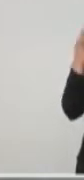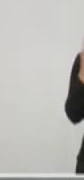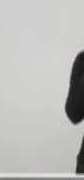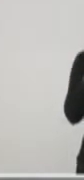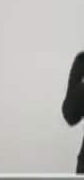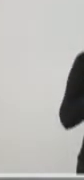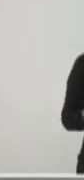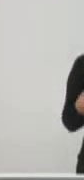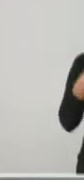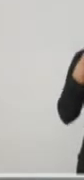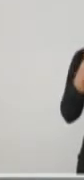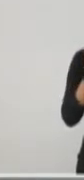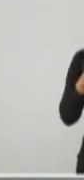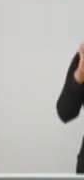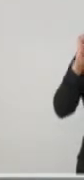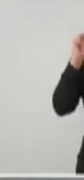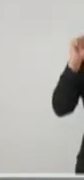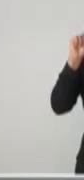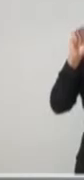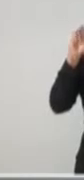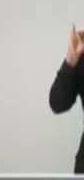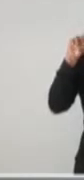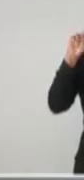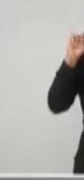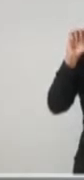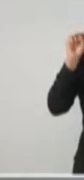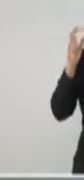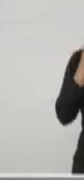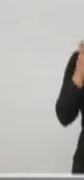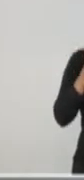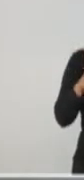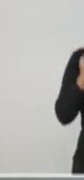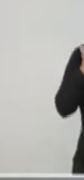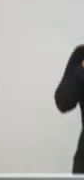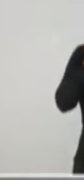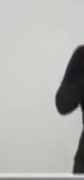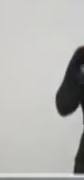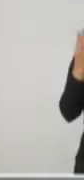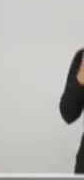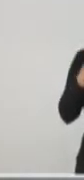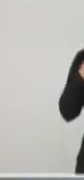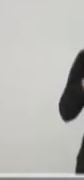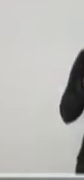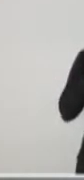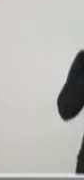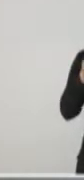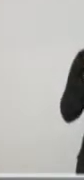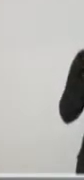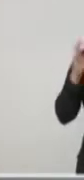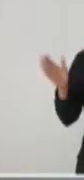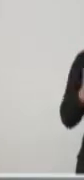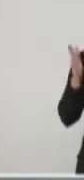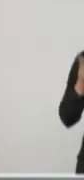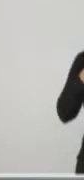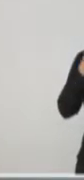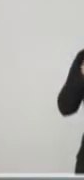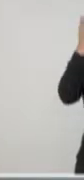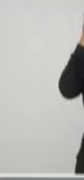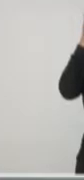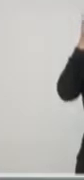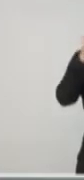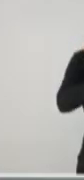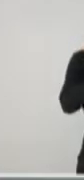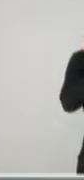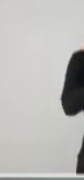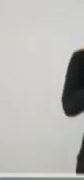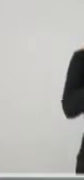Para ello, se propuso garantizar la seguridad pública y establecer una agenda para la prosperidad que impulse las actividades económicas, genere